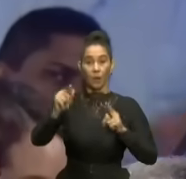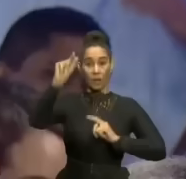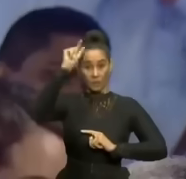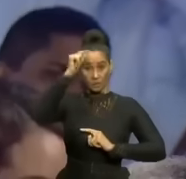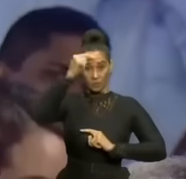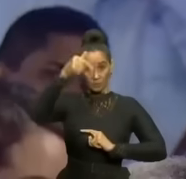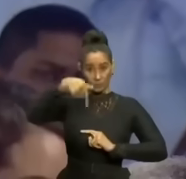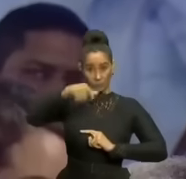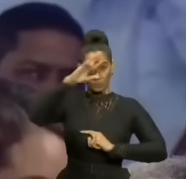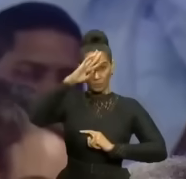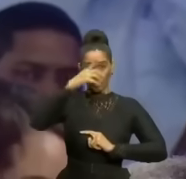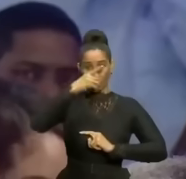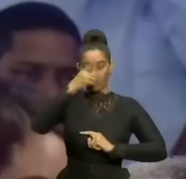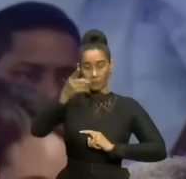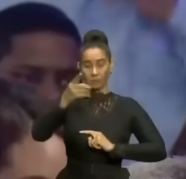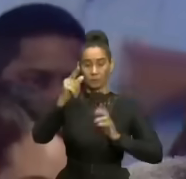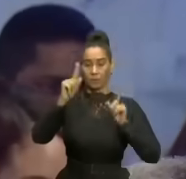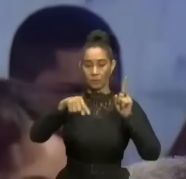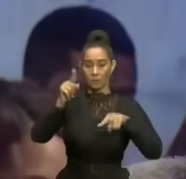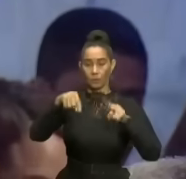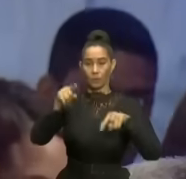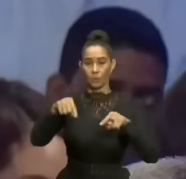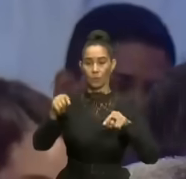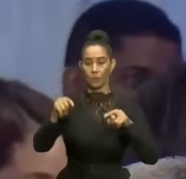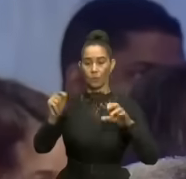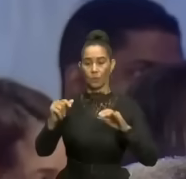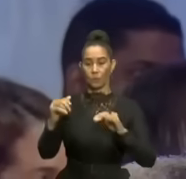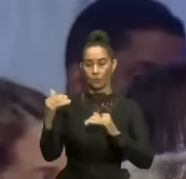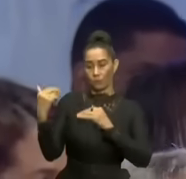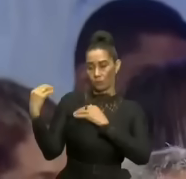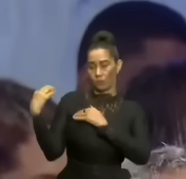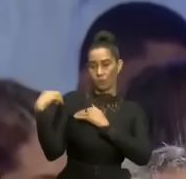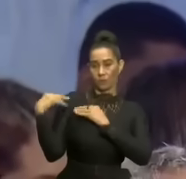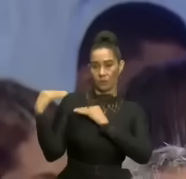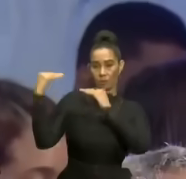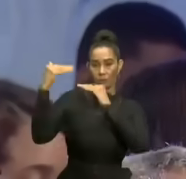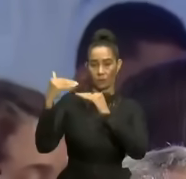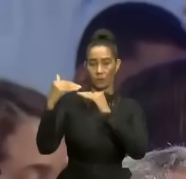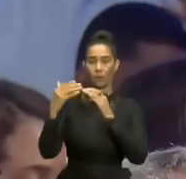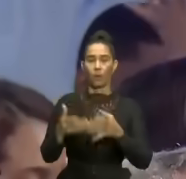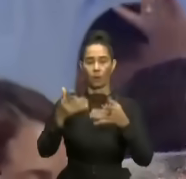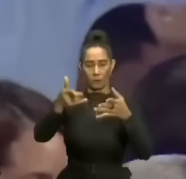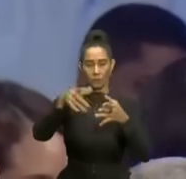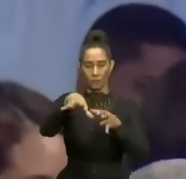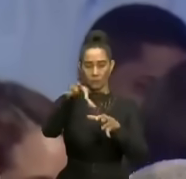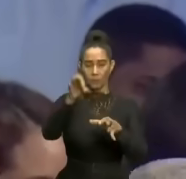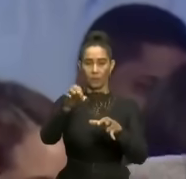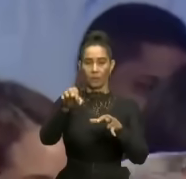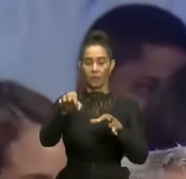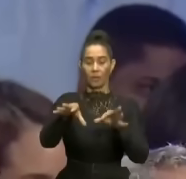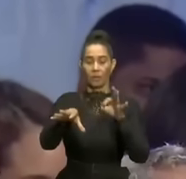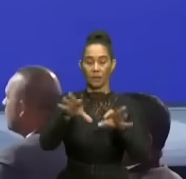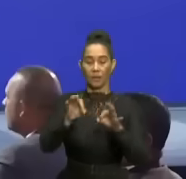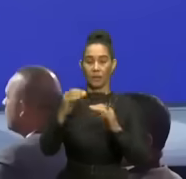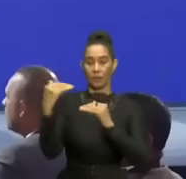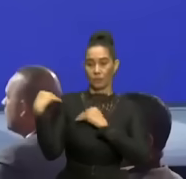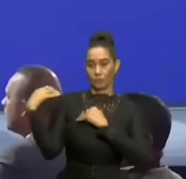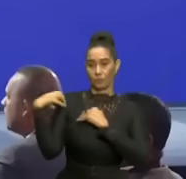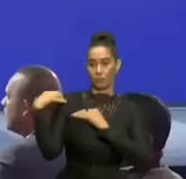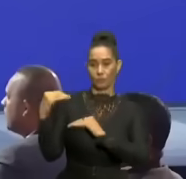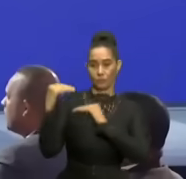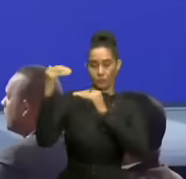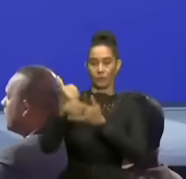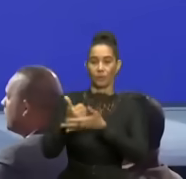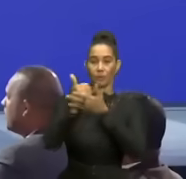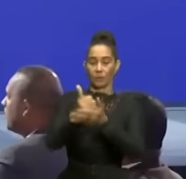Estado Dominicano, si algunos se quedaron por ascenso y están cumplidos, ojalá, señor presidente, que usted tenga potestad de poderle